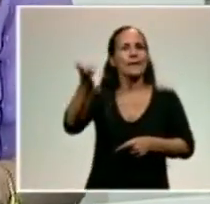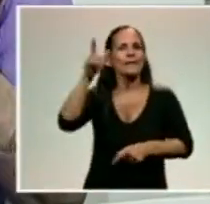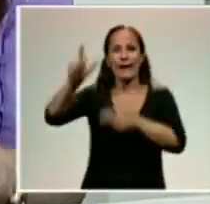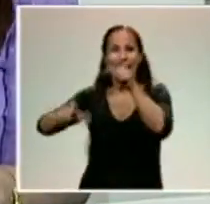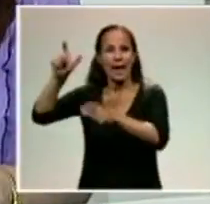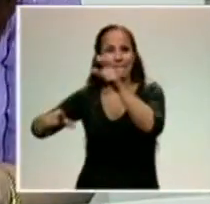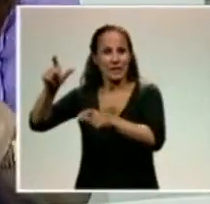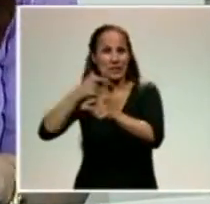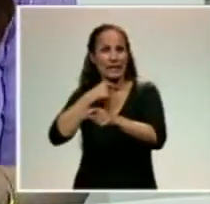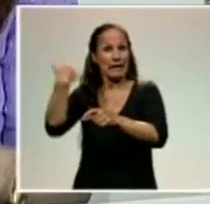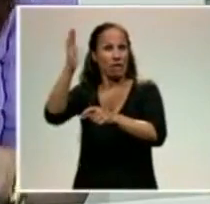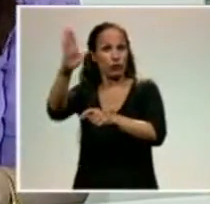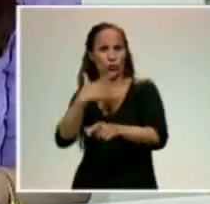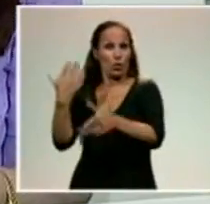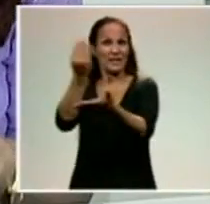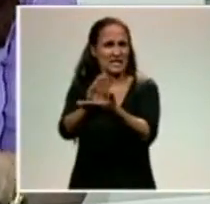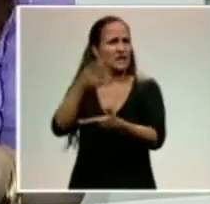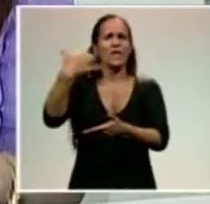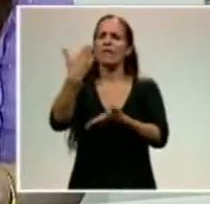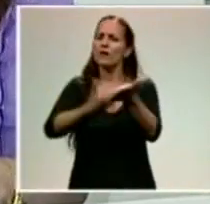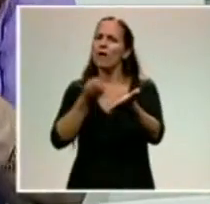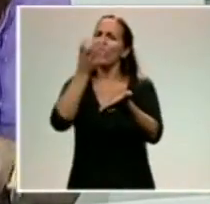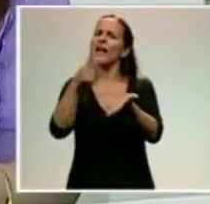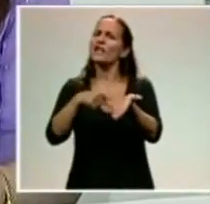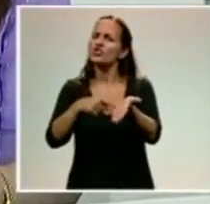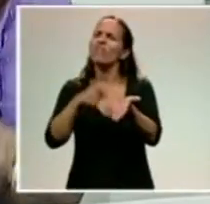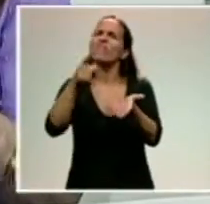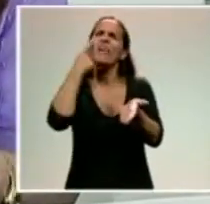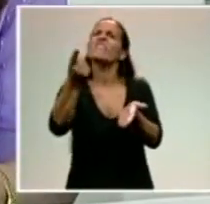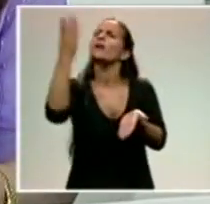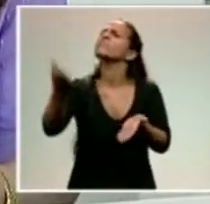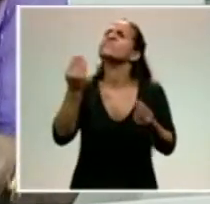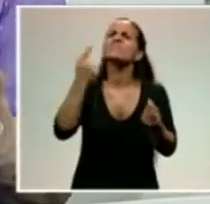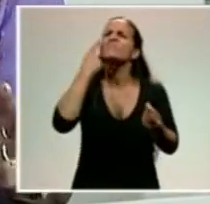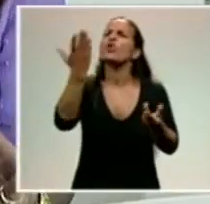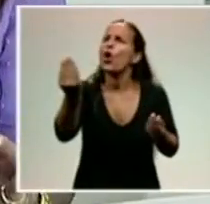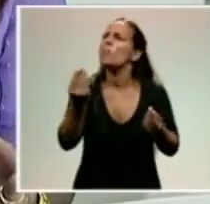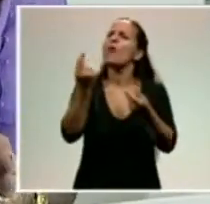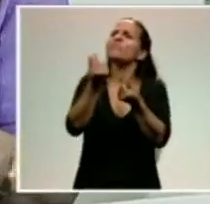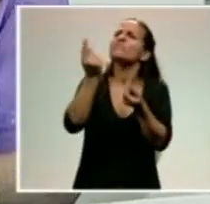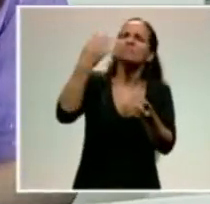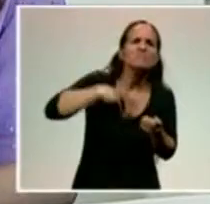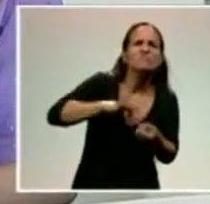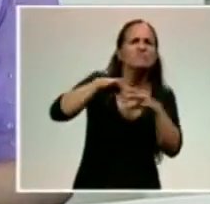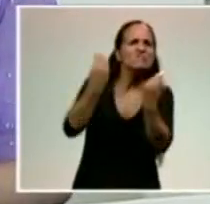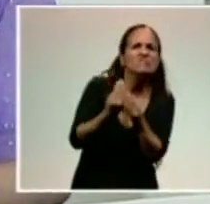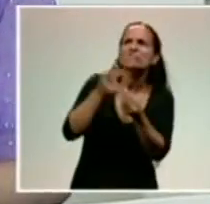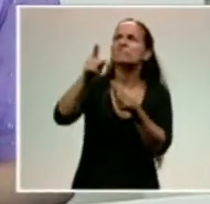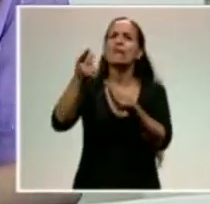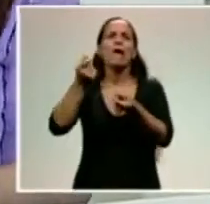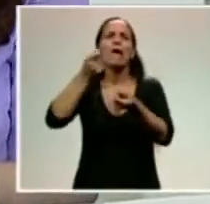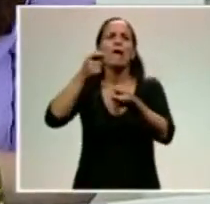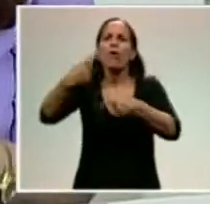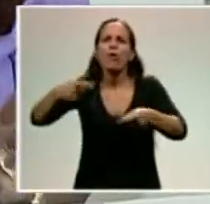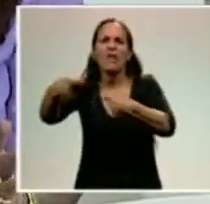candidatas presenten sus declaraciones juradas y puedan ver cómo viven, de qué viven, cuáles son sus ingresos, cuáles son sus